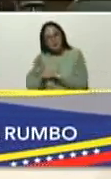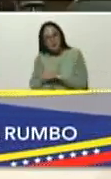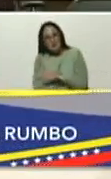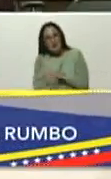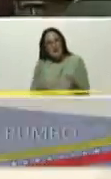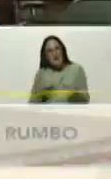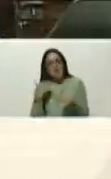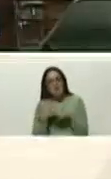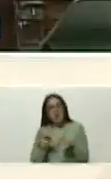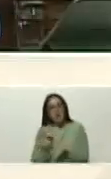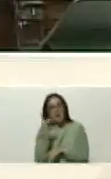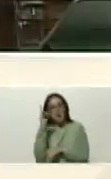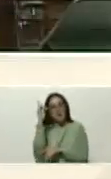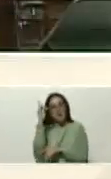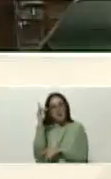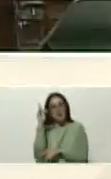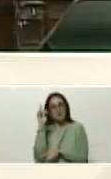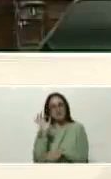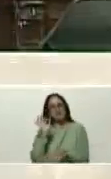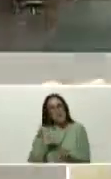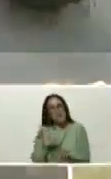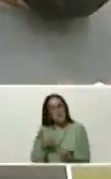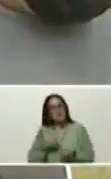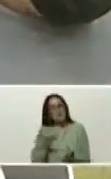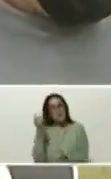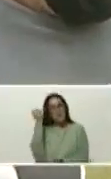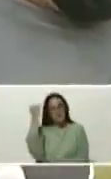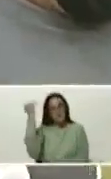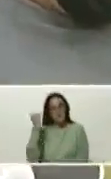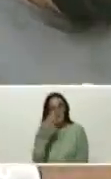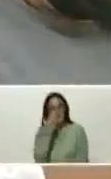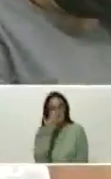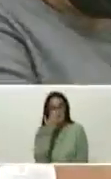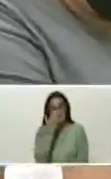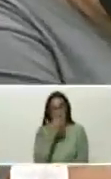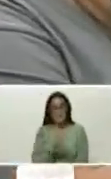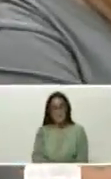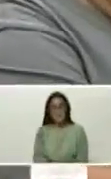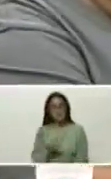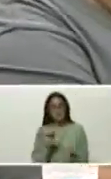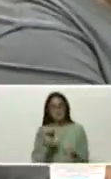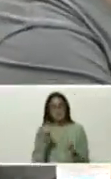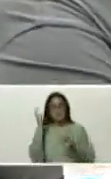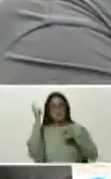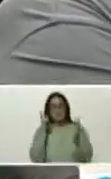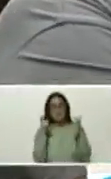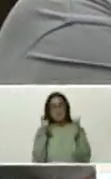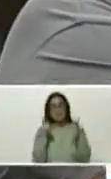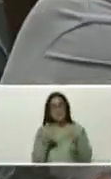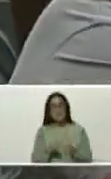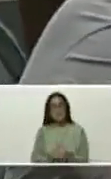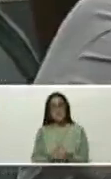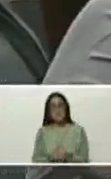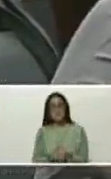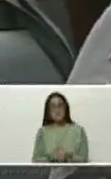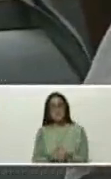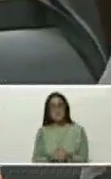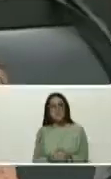árbol. Fue plantada la idea. Y aquí entonces el comandante Chávez, Jorge Rodríguez,